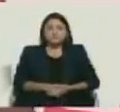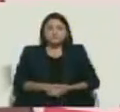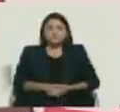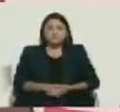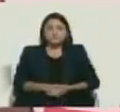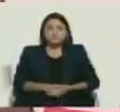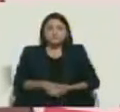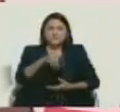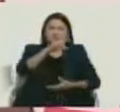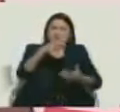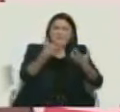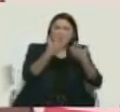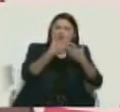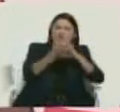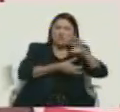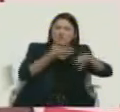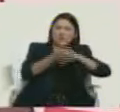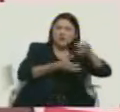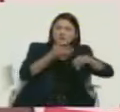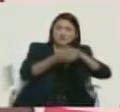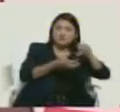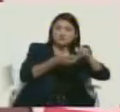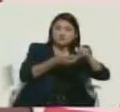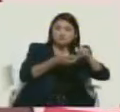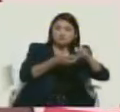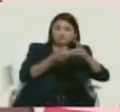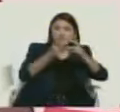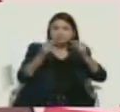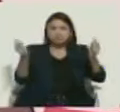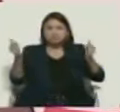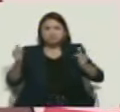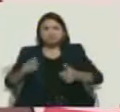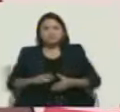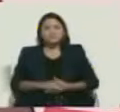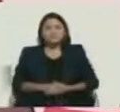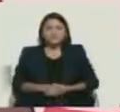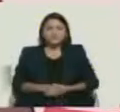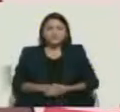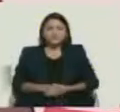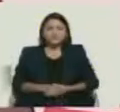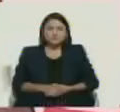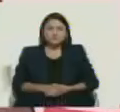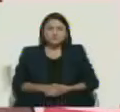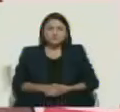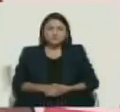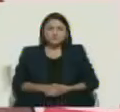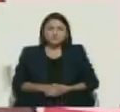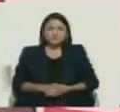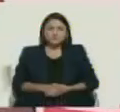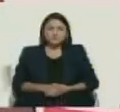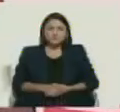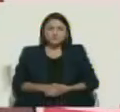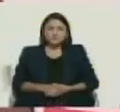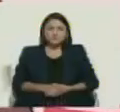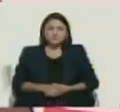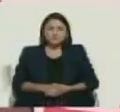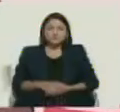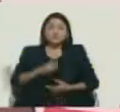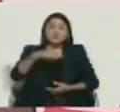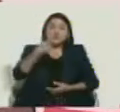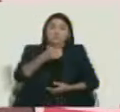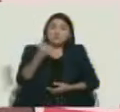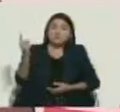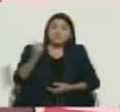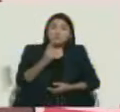Los violentos tienden a desaparecer por sus propios actos. Y después viene la justicia a